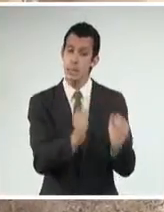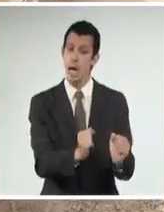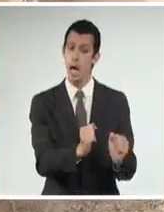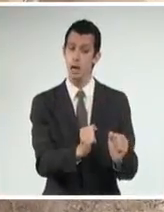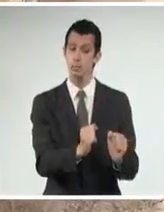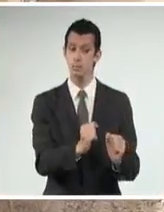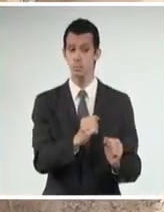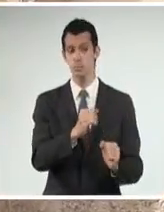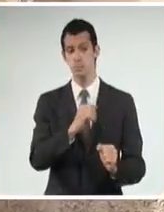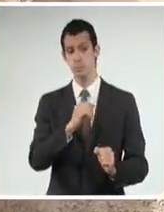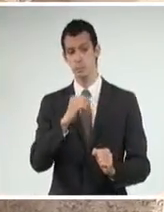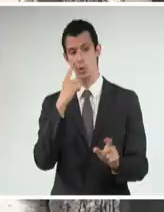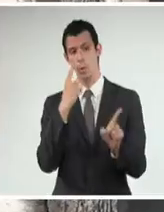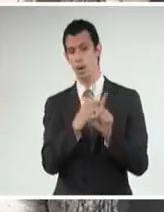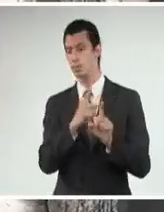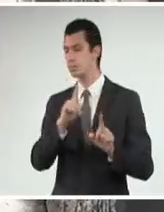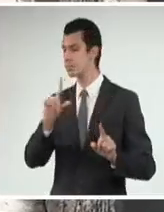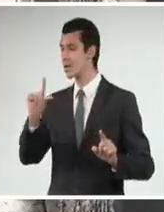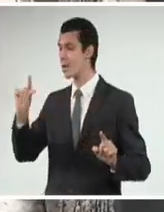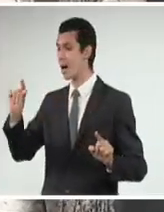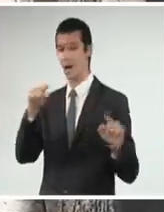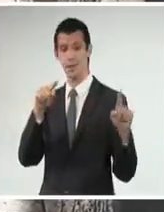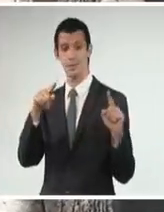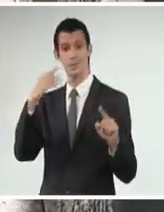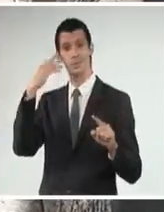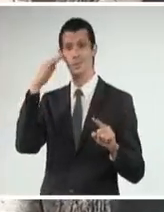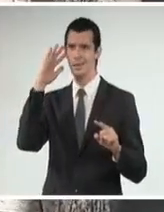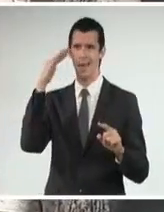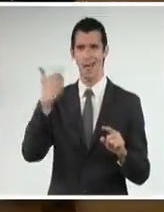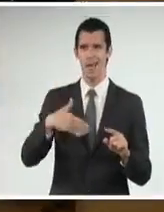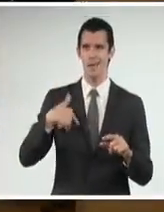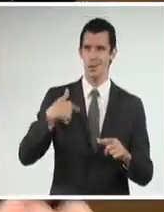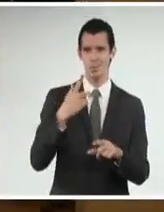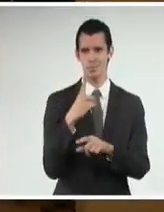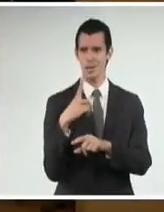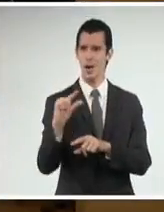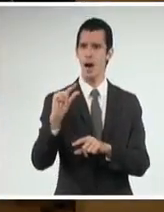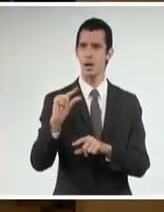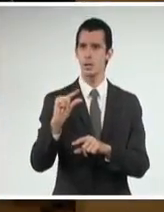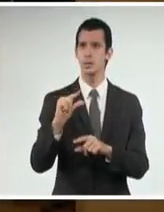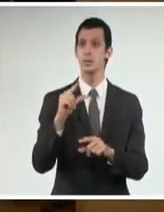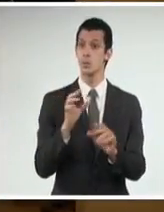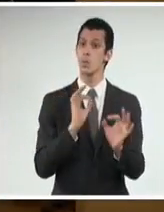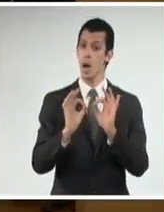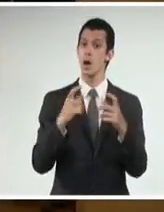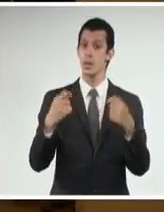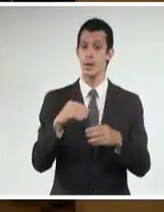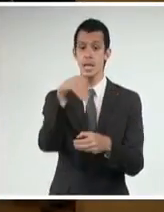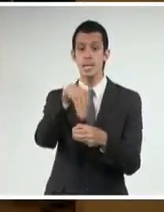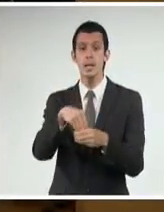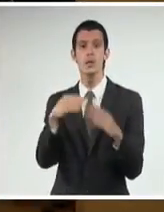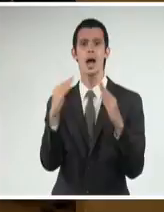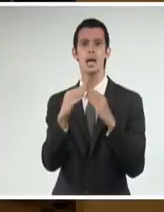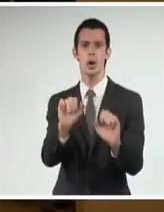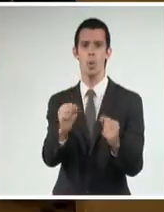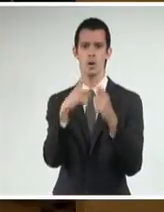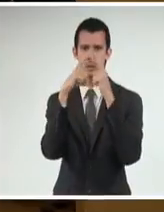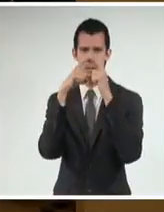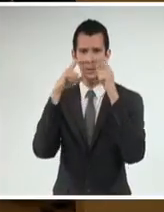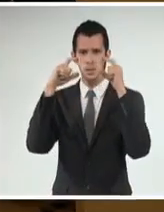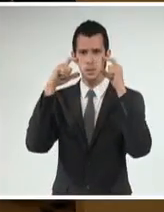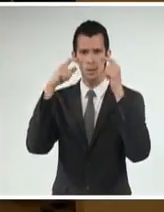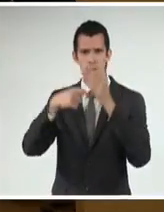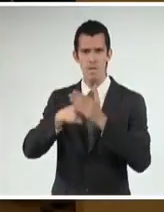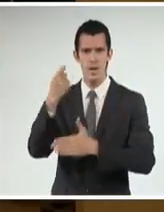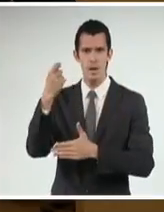No acostumbramos en ocasiones a usar el nasobuco dentro de la vivienda, pero tenemos que sopesar siempre el riesgo y el beneficio, y tenemos que cuidar al resto